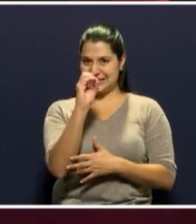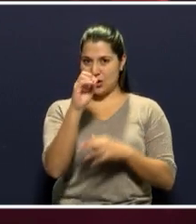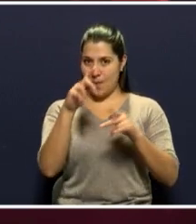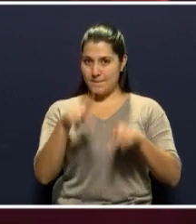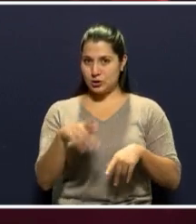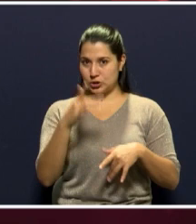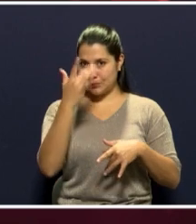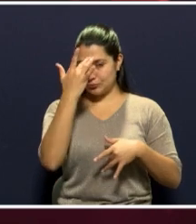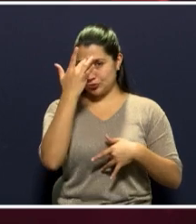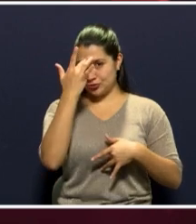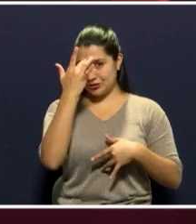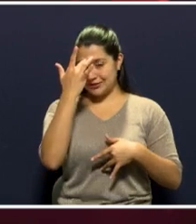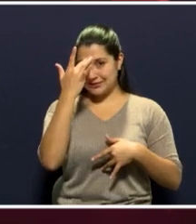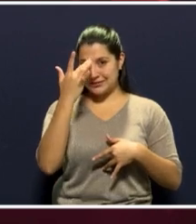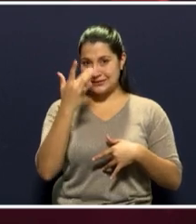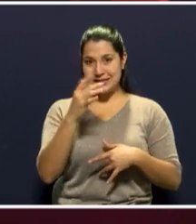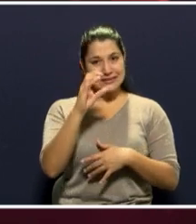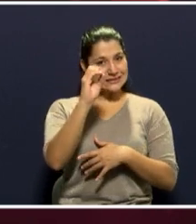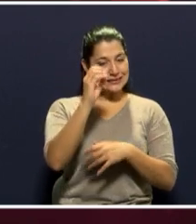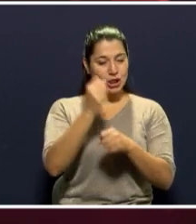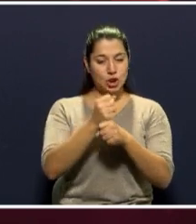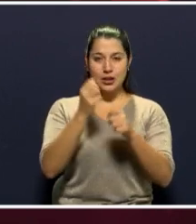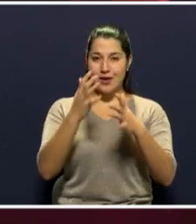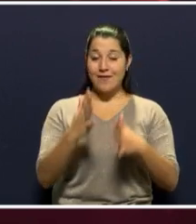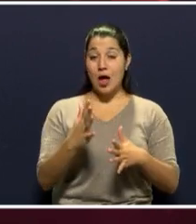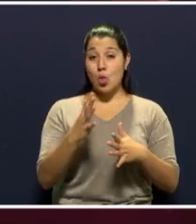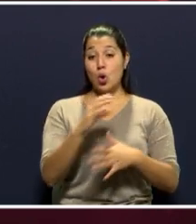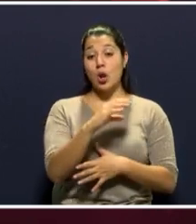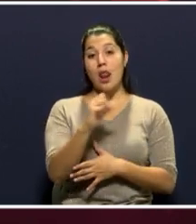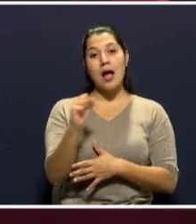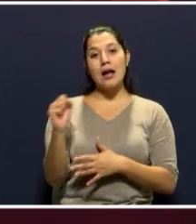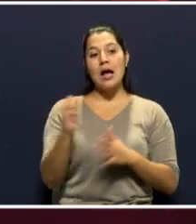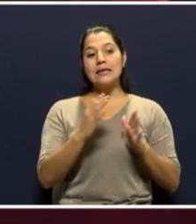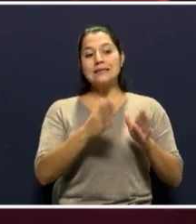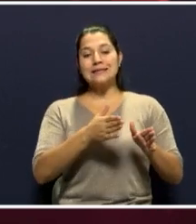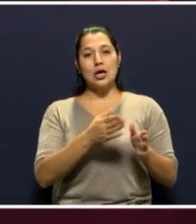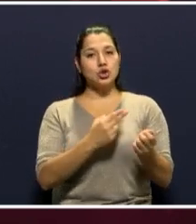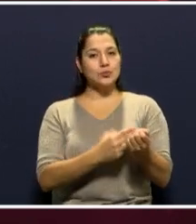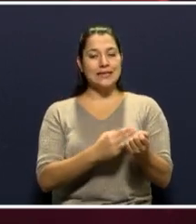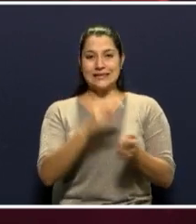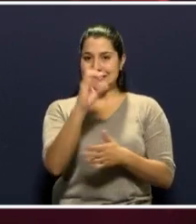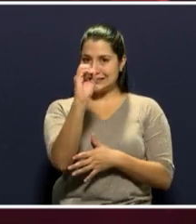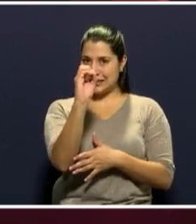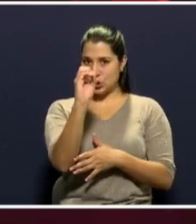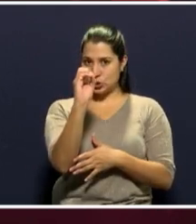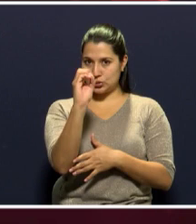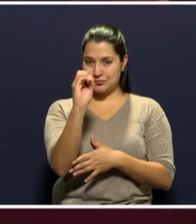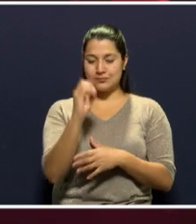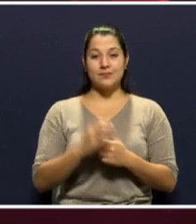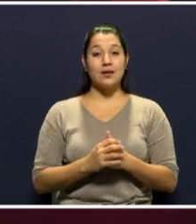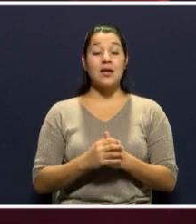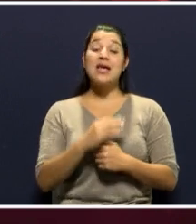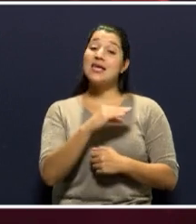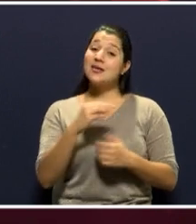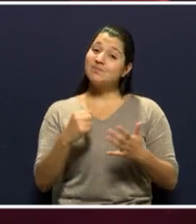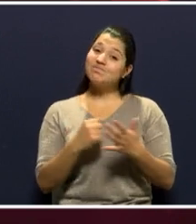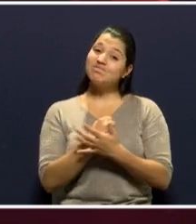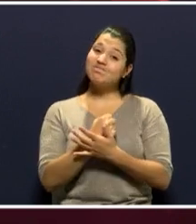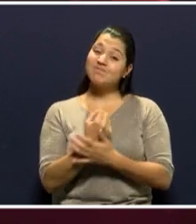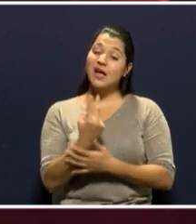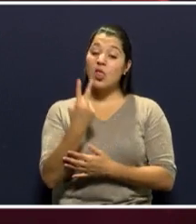0 personal de la Caja internado y lamentablemente hay 2